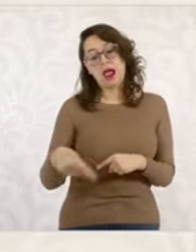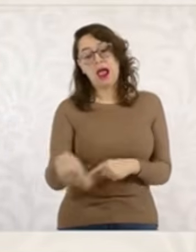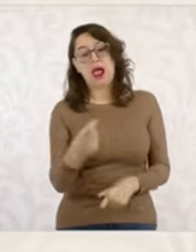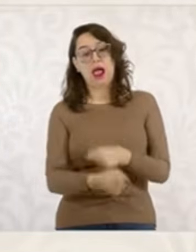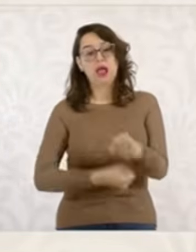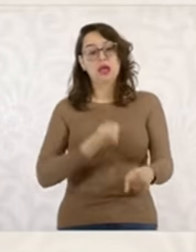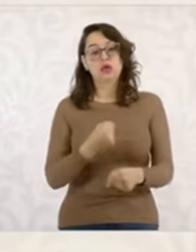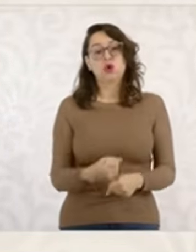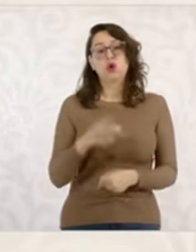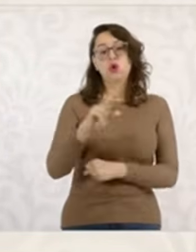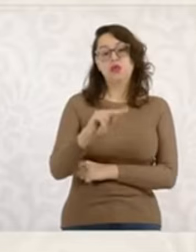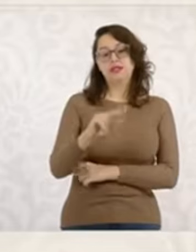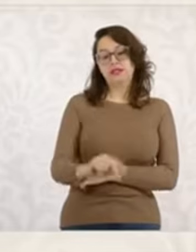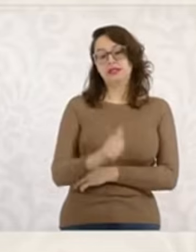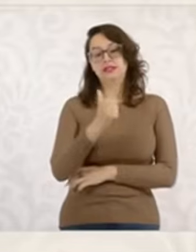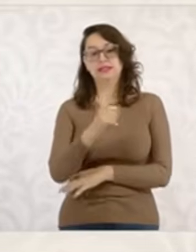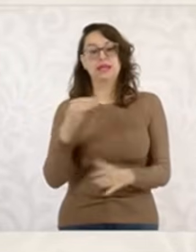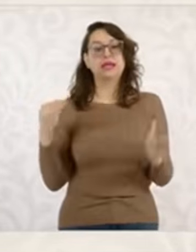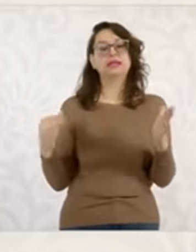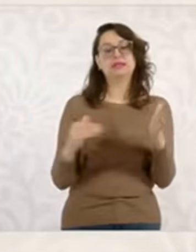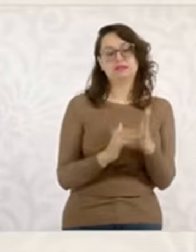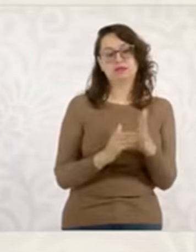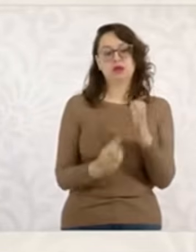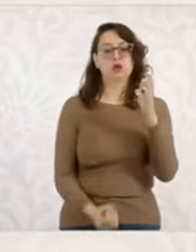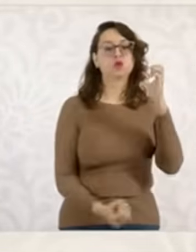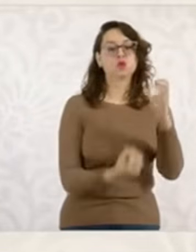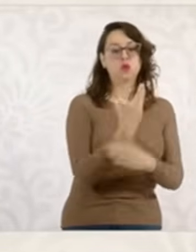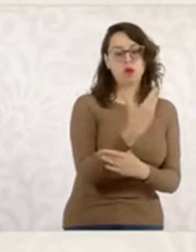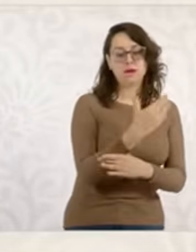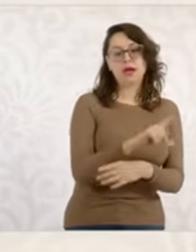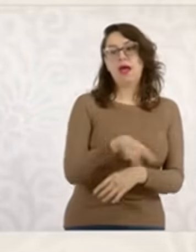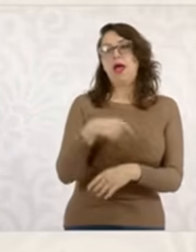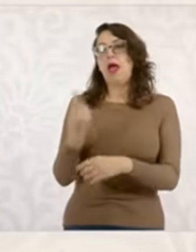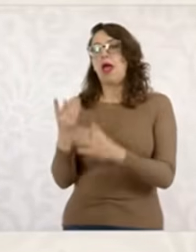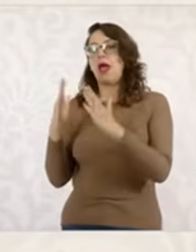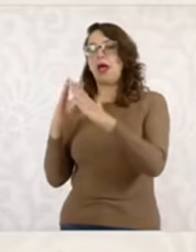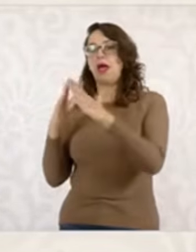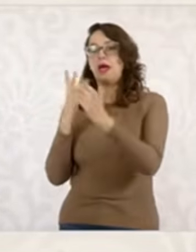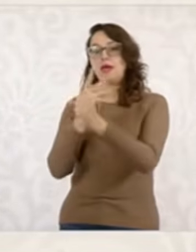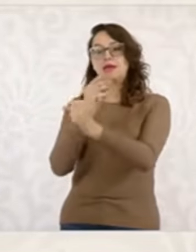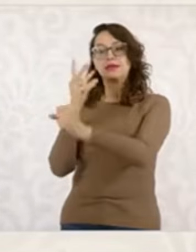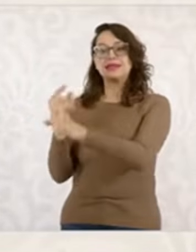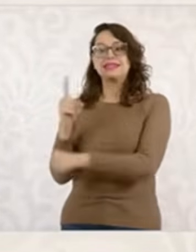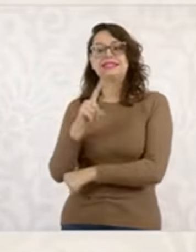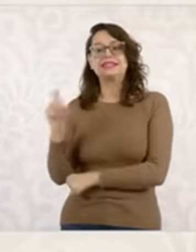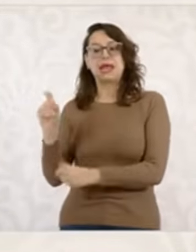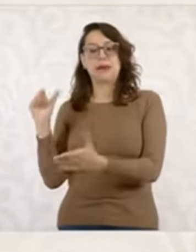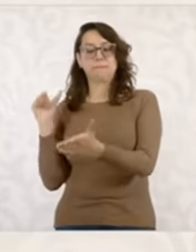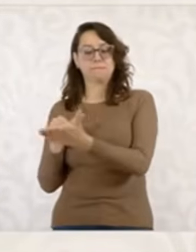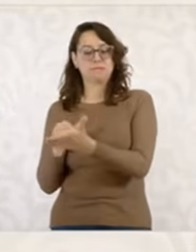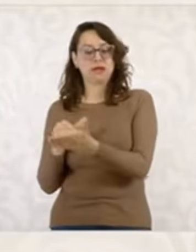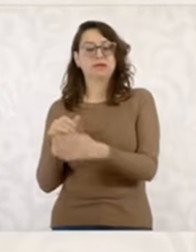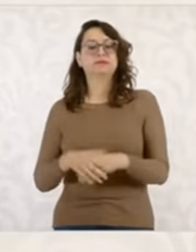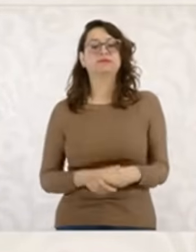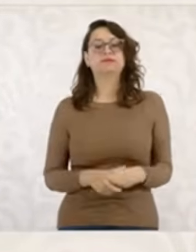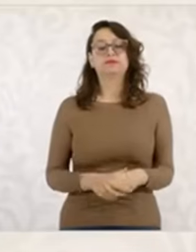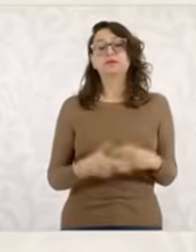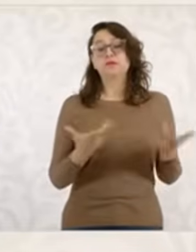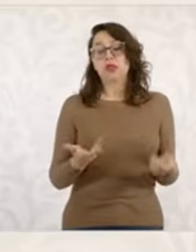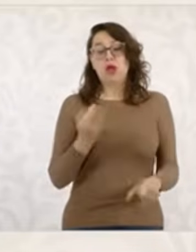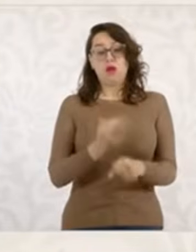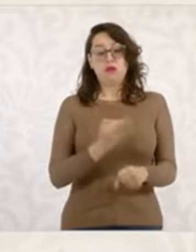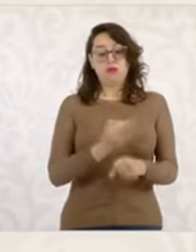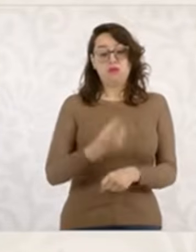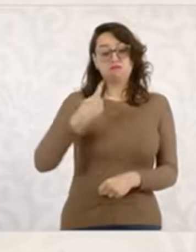viviendas nuevas y los 100,000 mejoramientos. Recordar que estamos construyendo viviendas de 60 metros cuadrados para